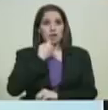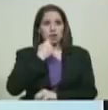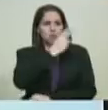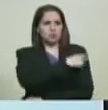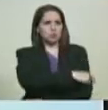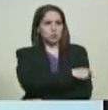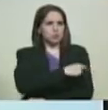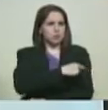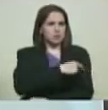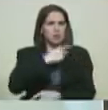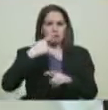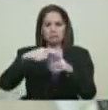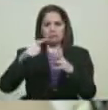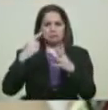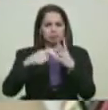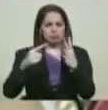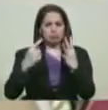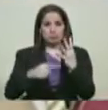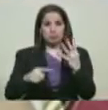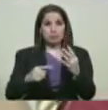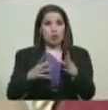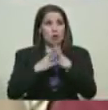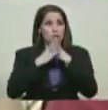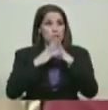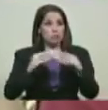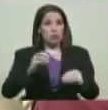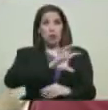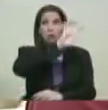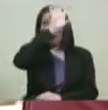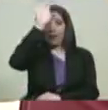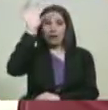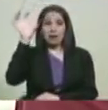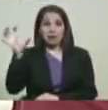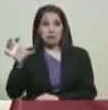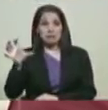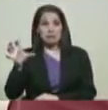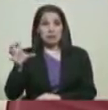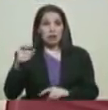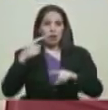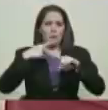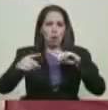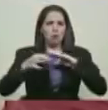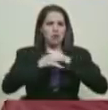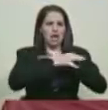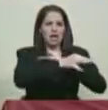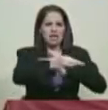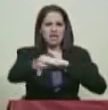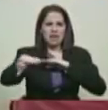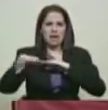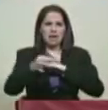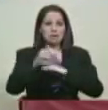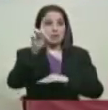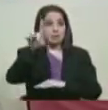Antigua Barbuda, Dominica, Grenada, San Vicente y las Granadinas, Surinam, entre otros.